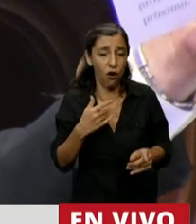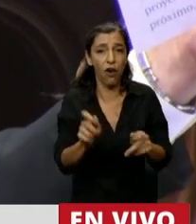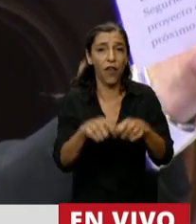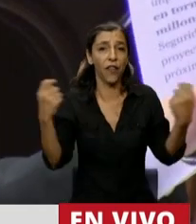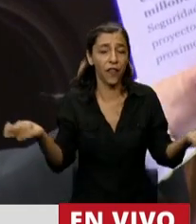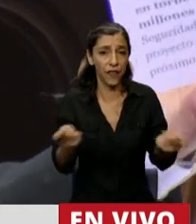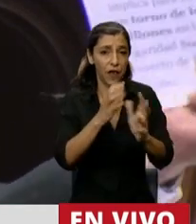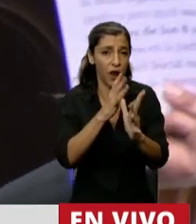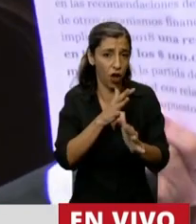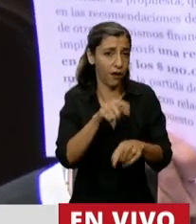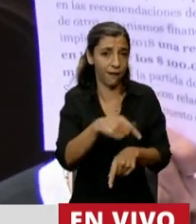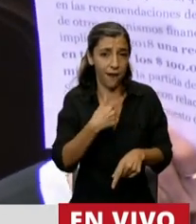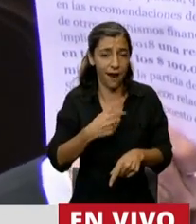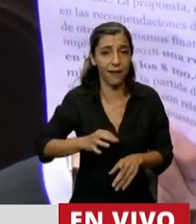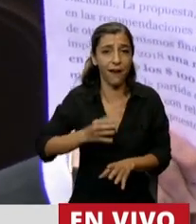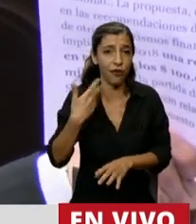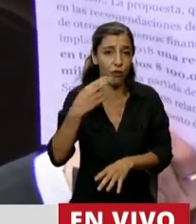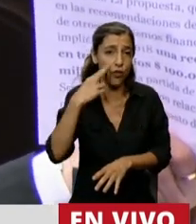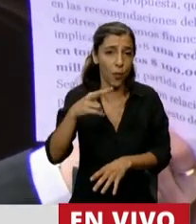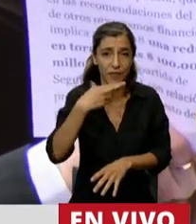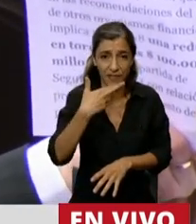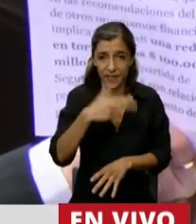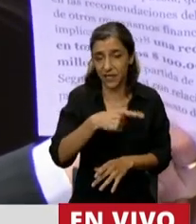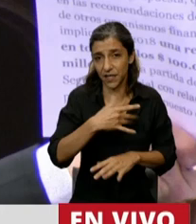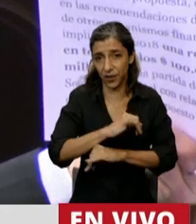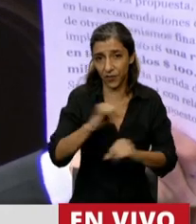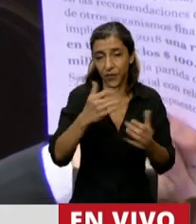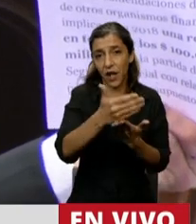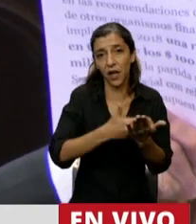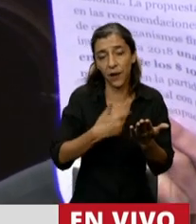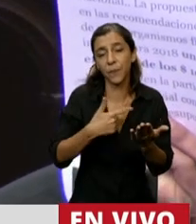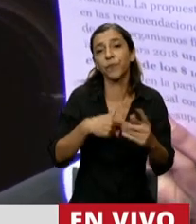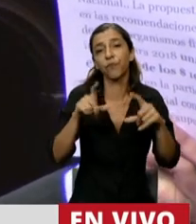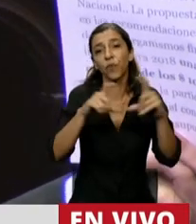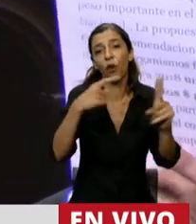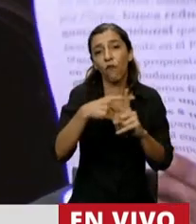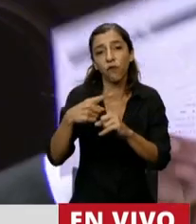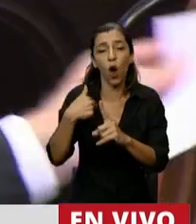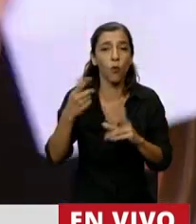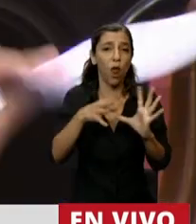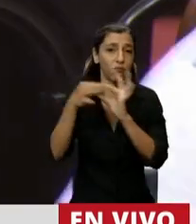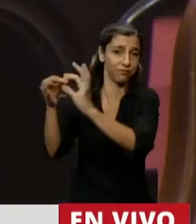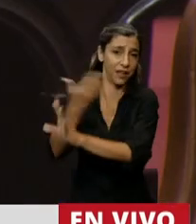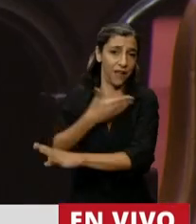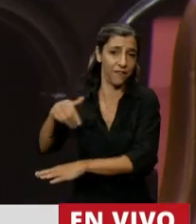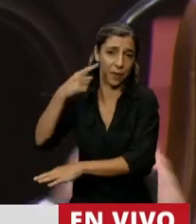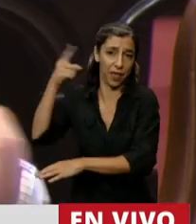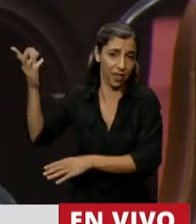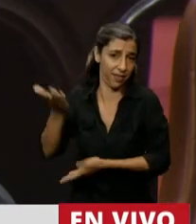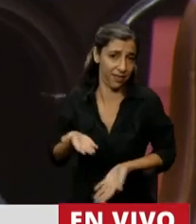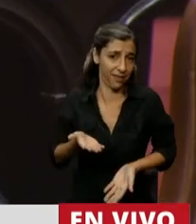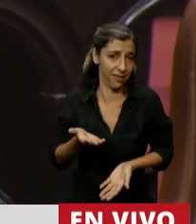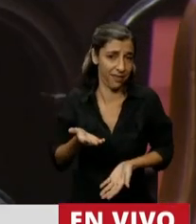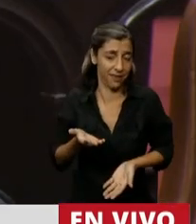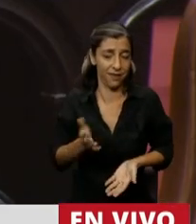2017, la fórmula de Macri es la fórmula que sigue las recomendaciones del Fondo Monetario.